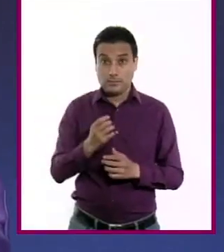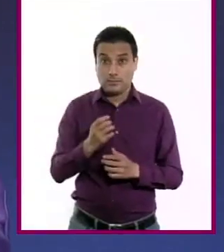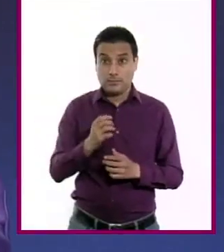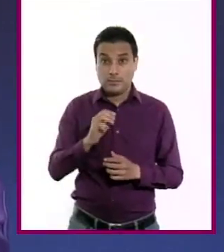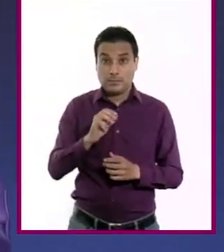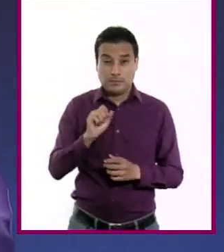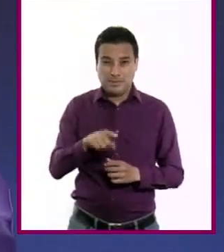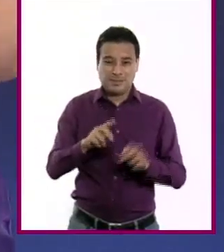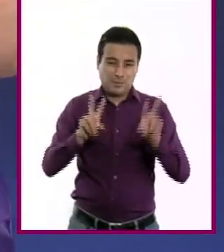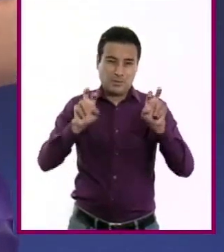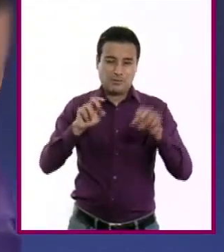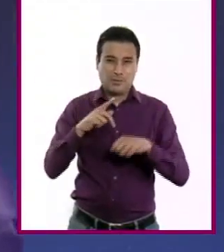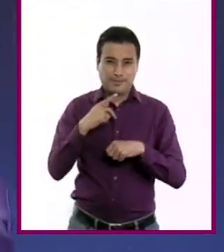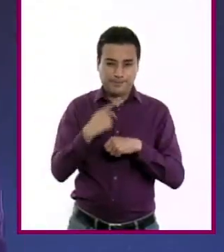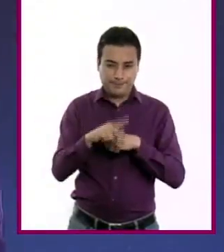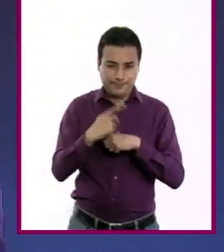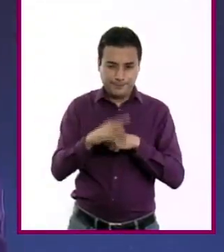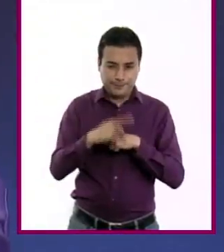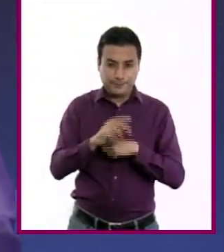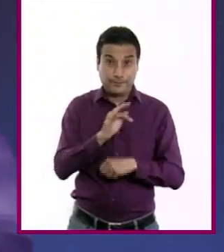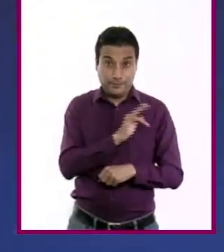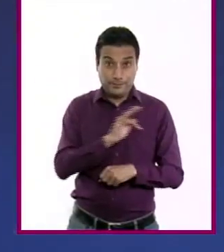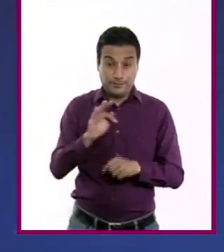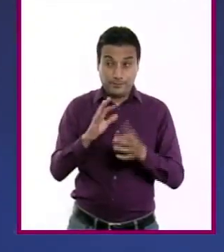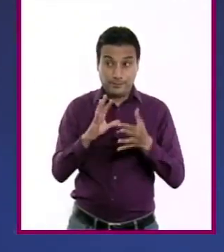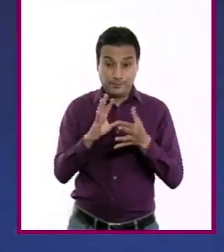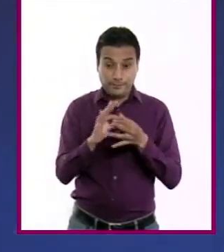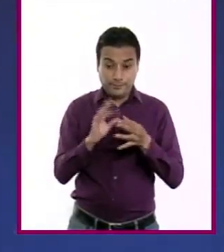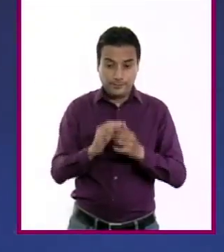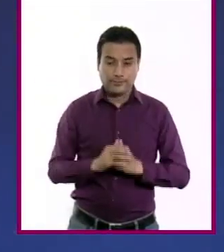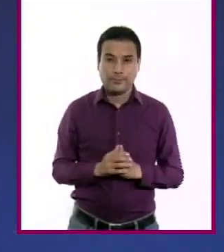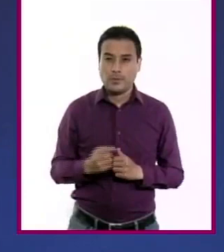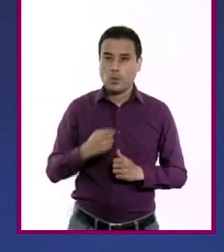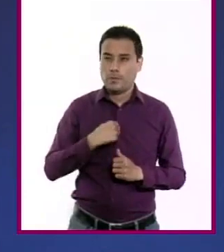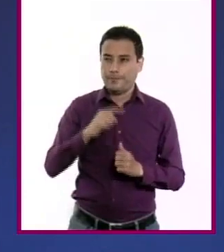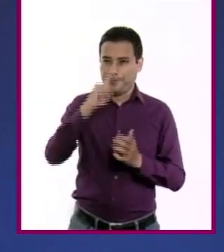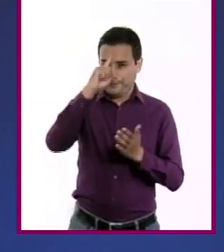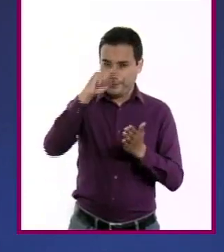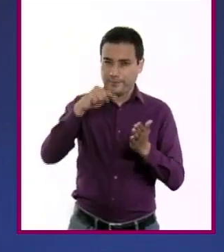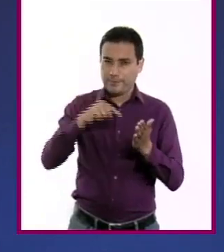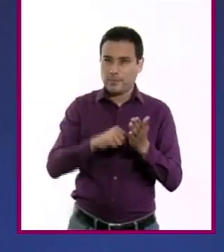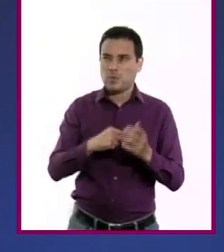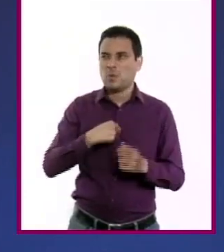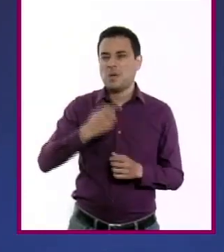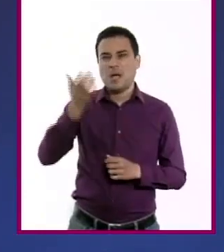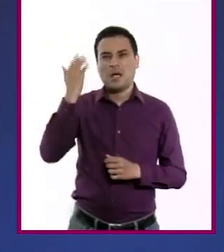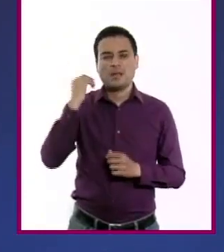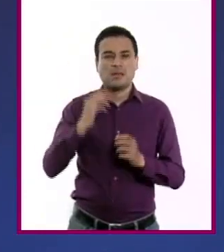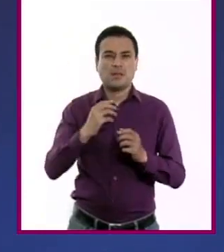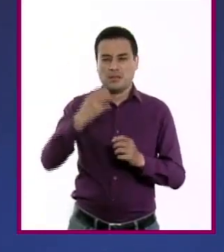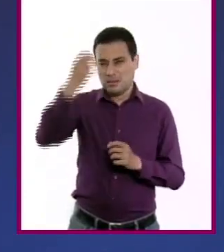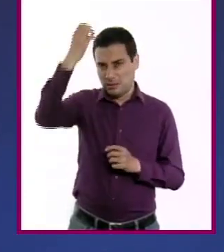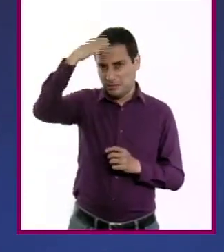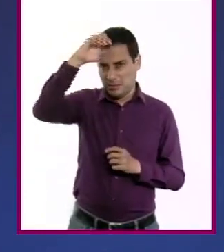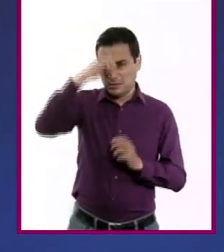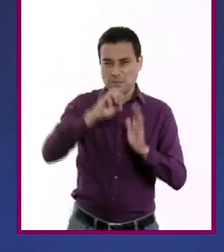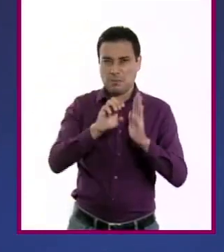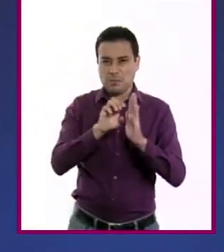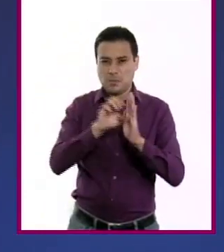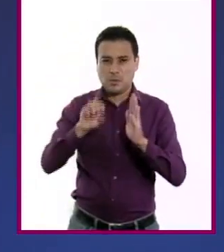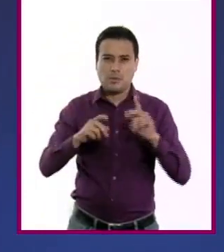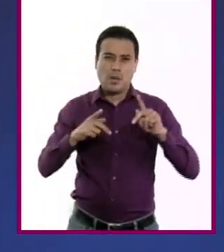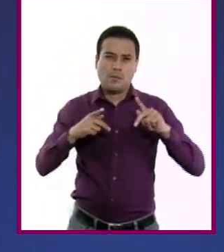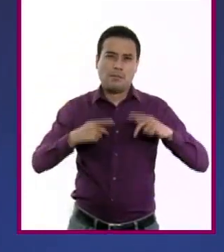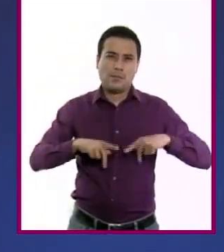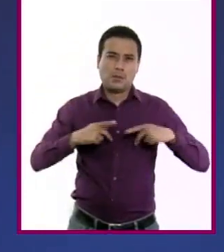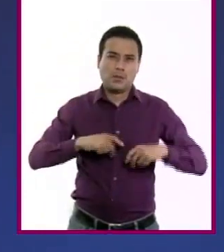ya describimos? Ahorita vamos contigo, Alberto. Sí. ¿Paulina? Bueno, yo creo que una experiencia que he tenido, pues muchas veces creo que todos estamos